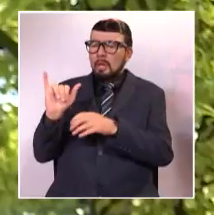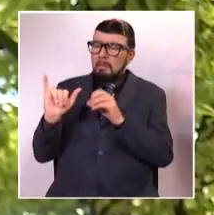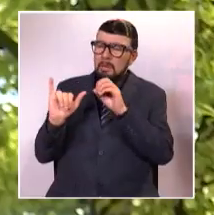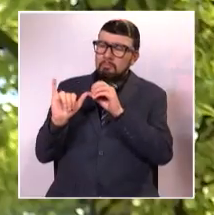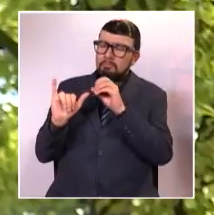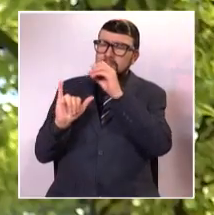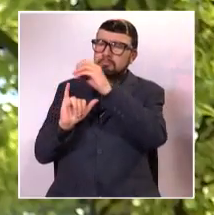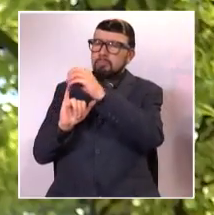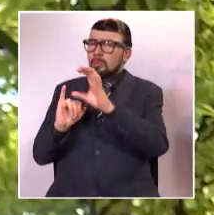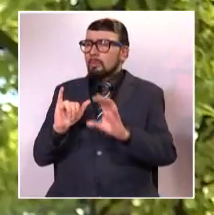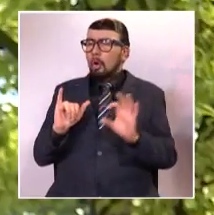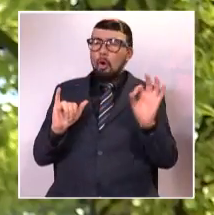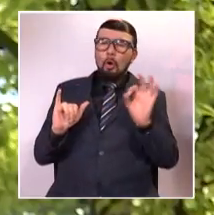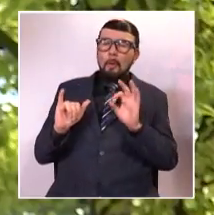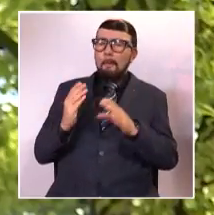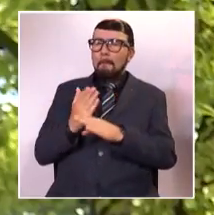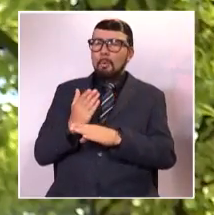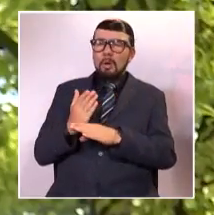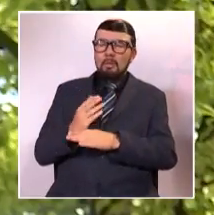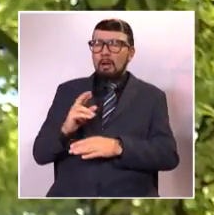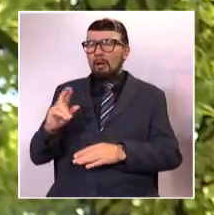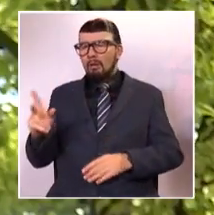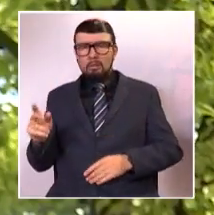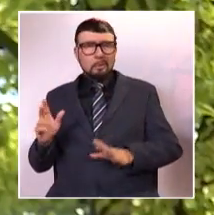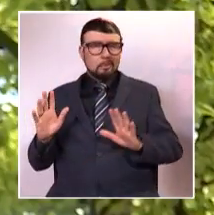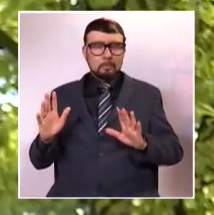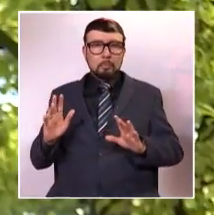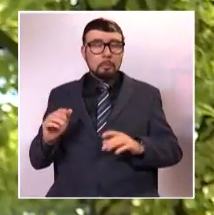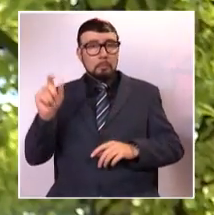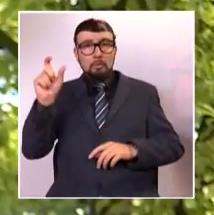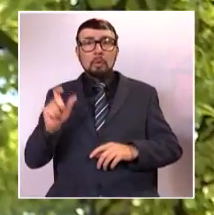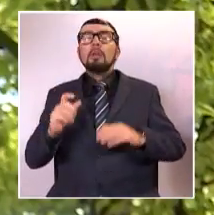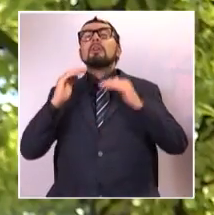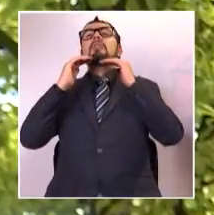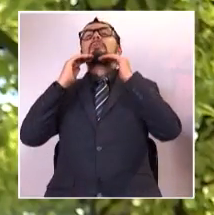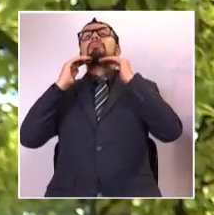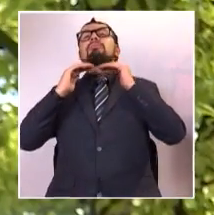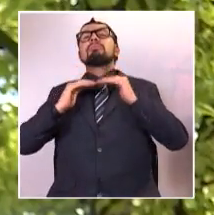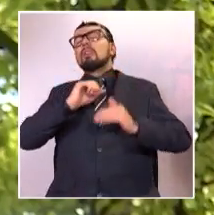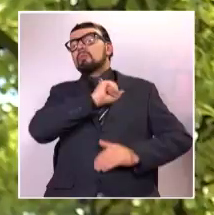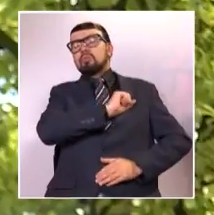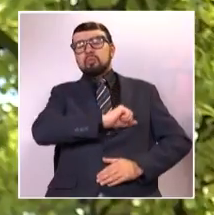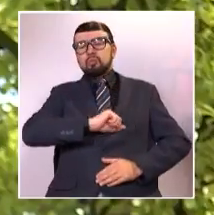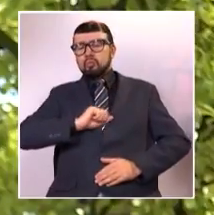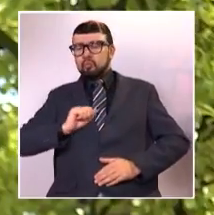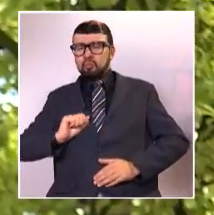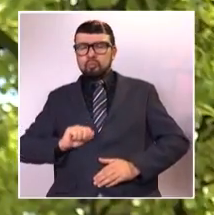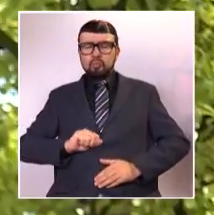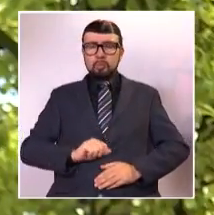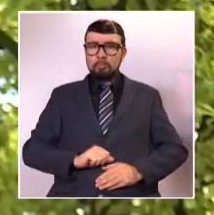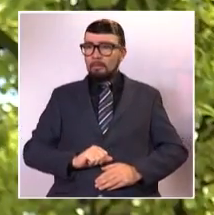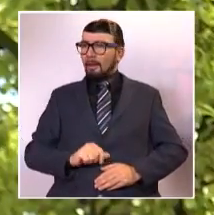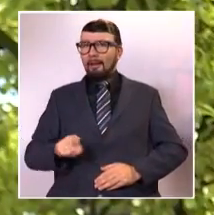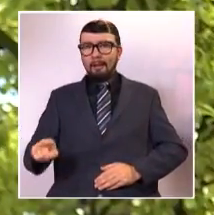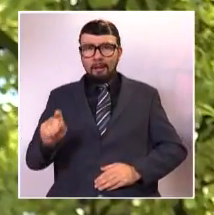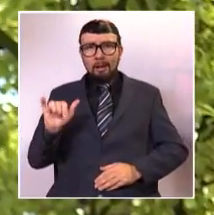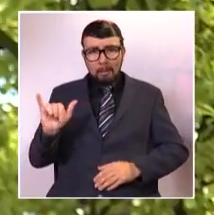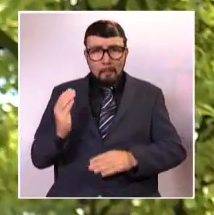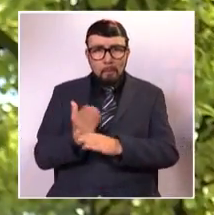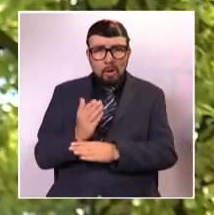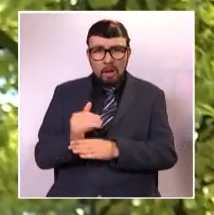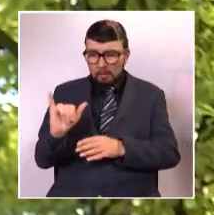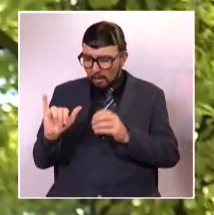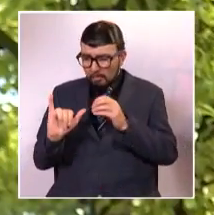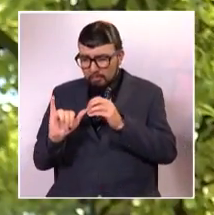uterina, y cuando la persona decide hacerse todo el barrido, todo el paquete, encontramos que indudablemente puede haber